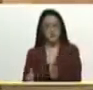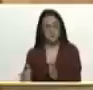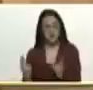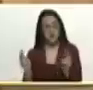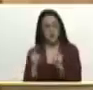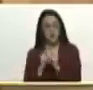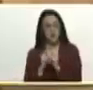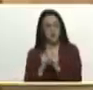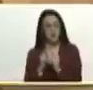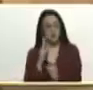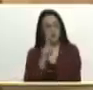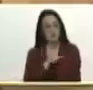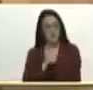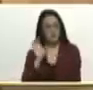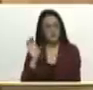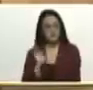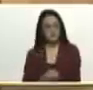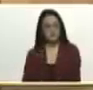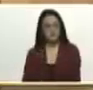encuentro bilateral.